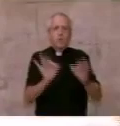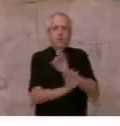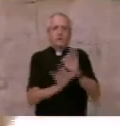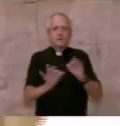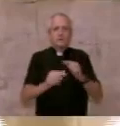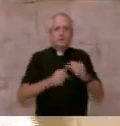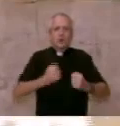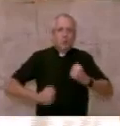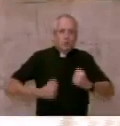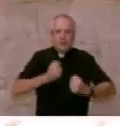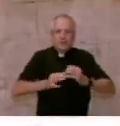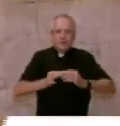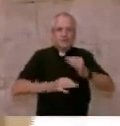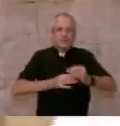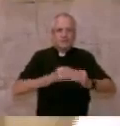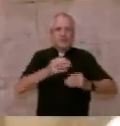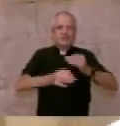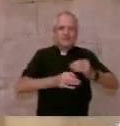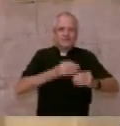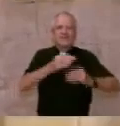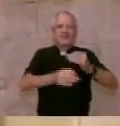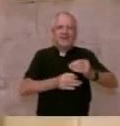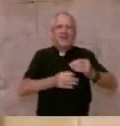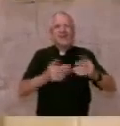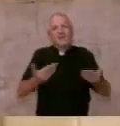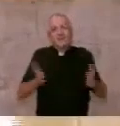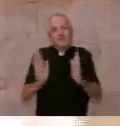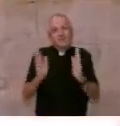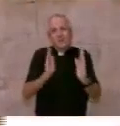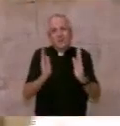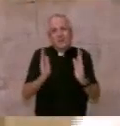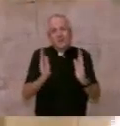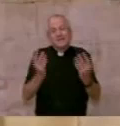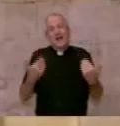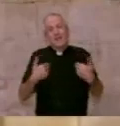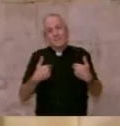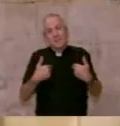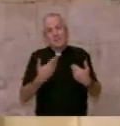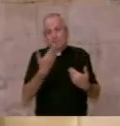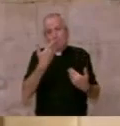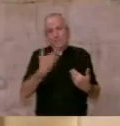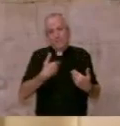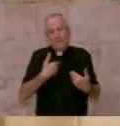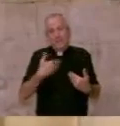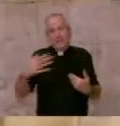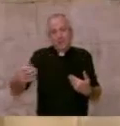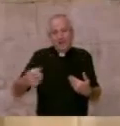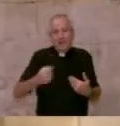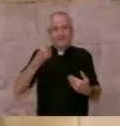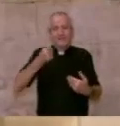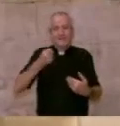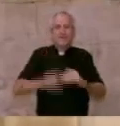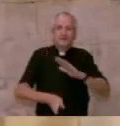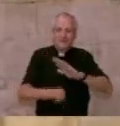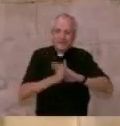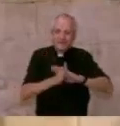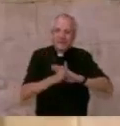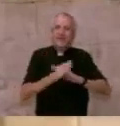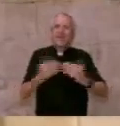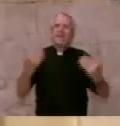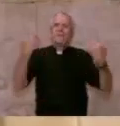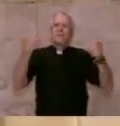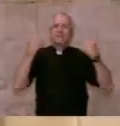y siga la misión como un eslabón más en la cadena de la sucesión